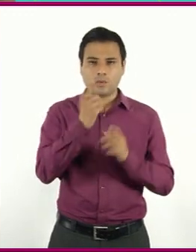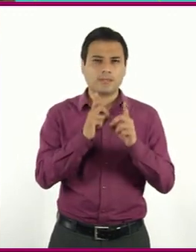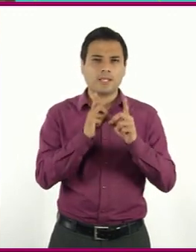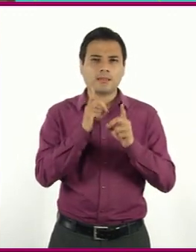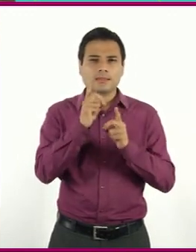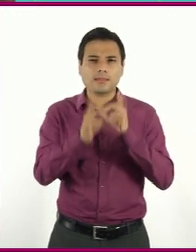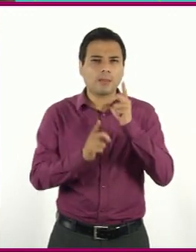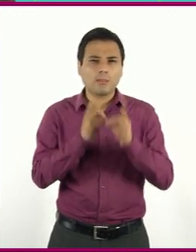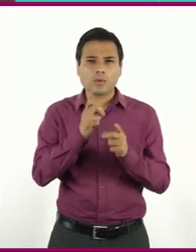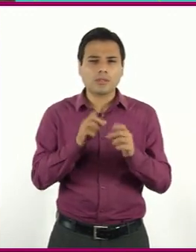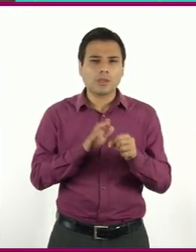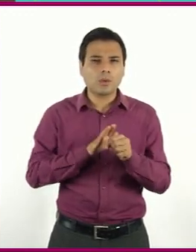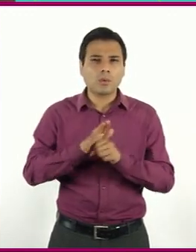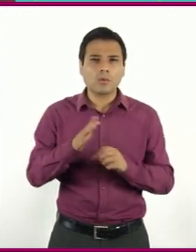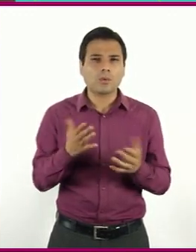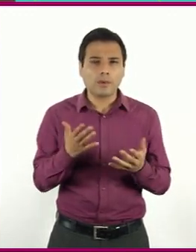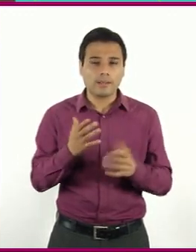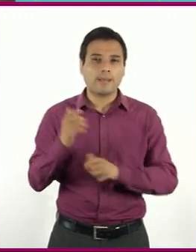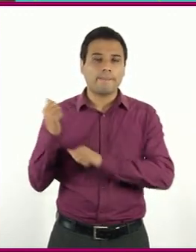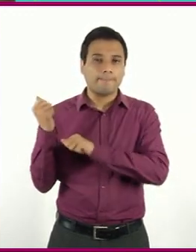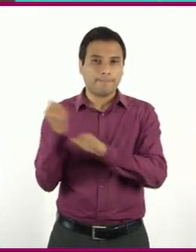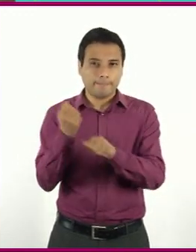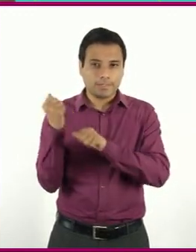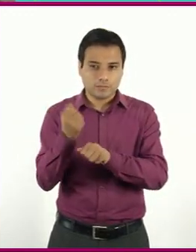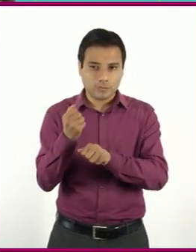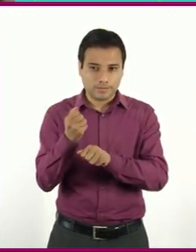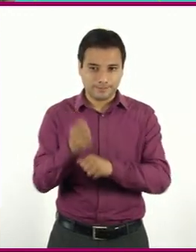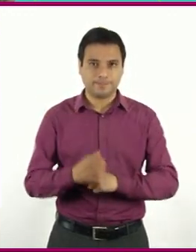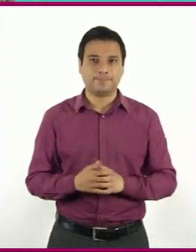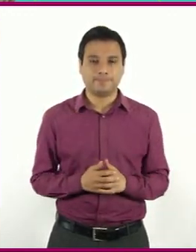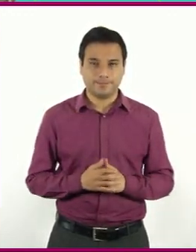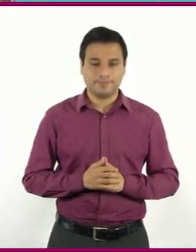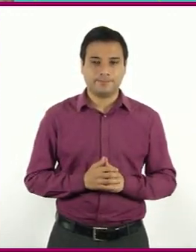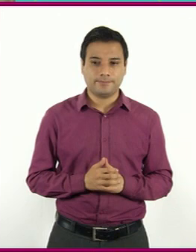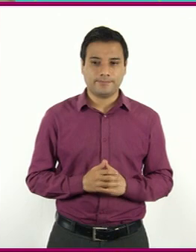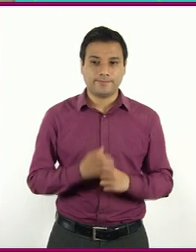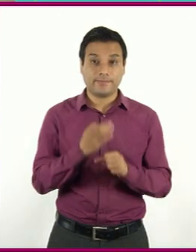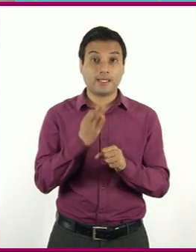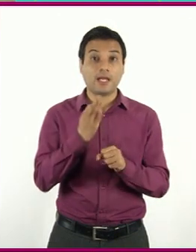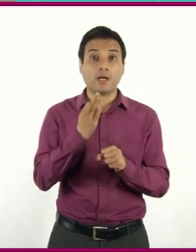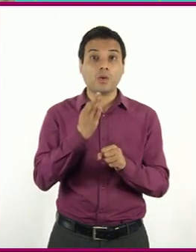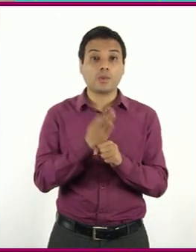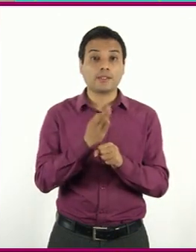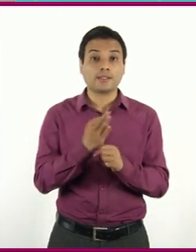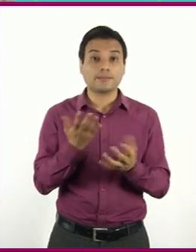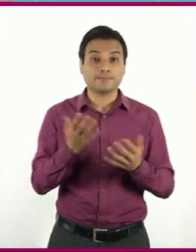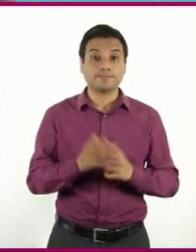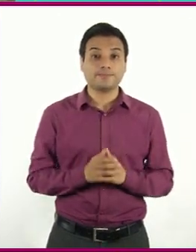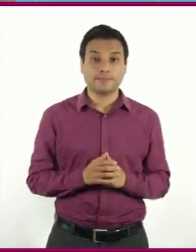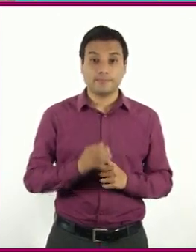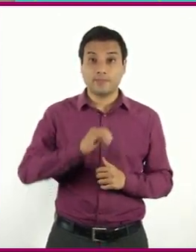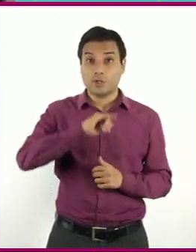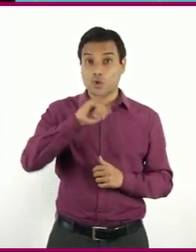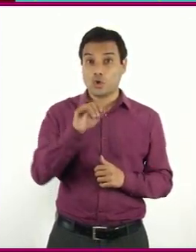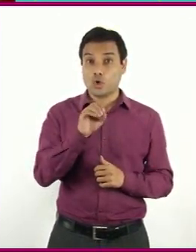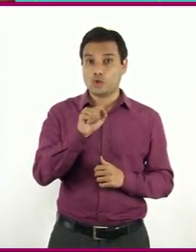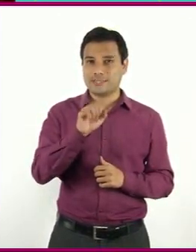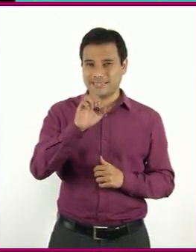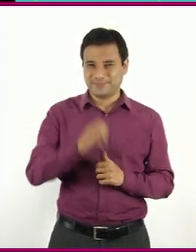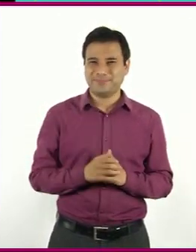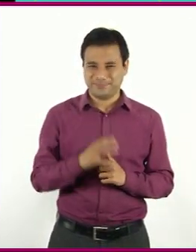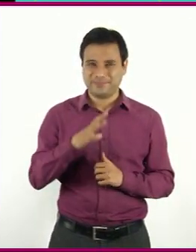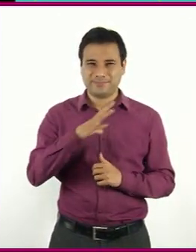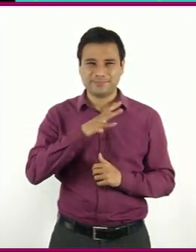el fildeo y cacheo es el béisbol. Hoy veremos cómo José Armando, con síndrome de